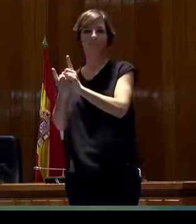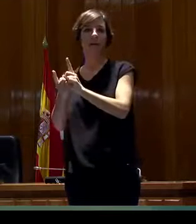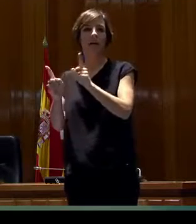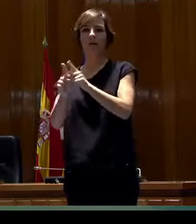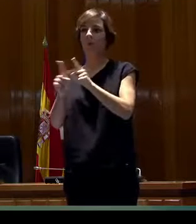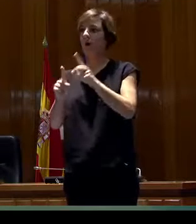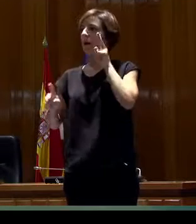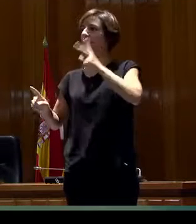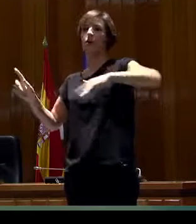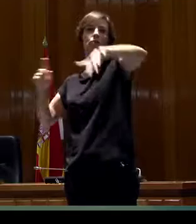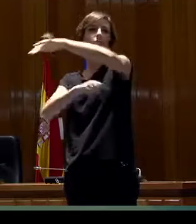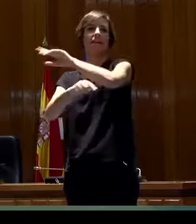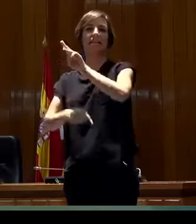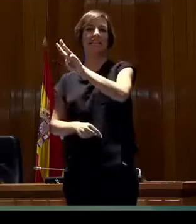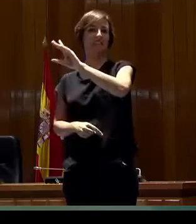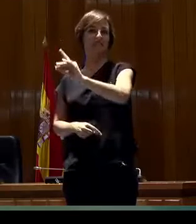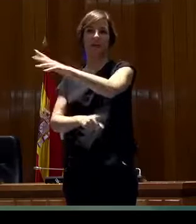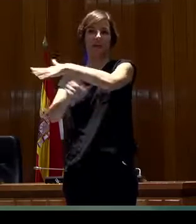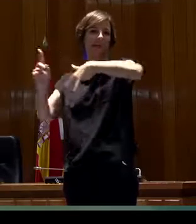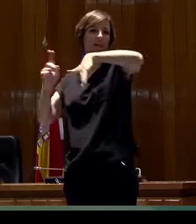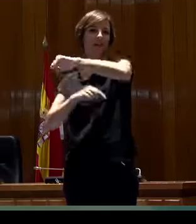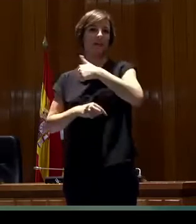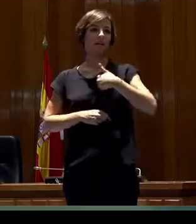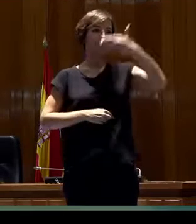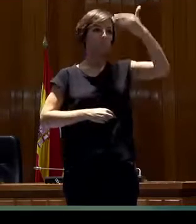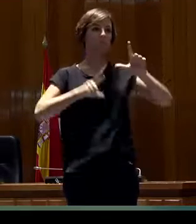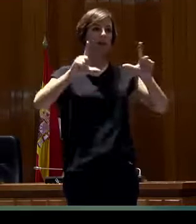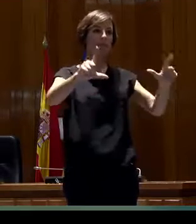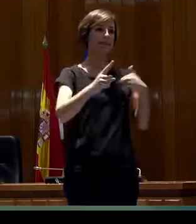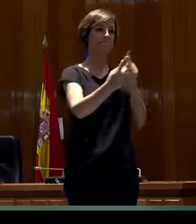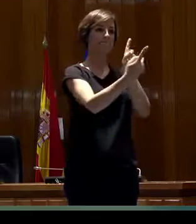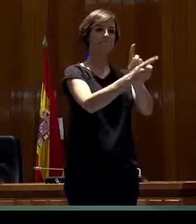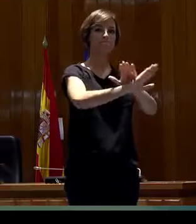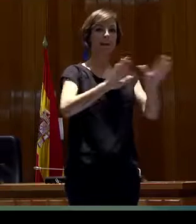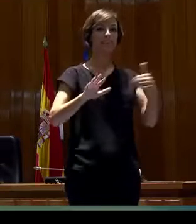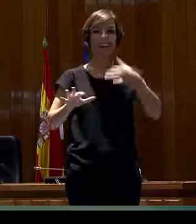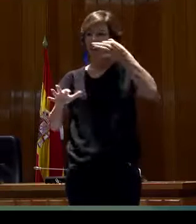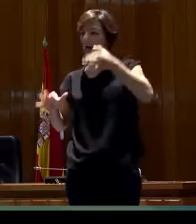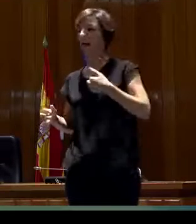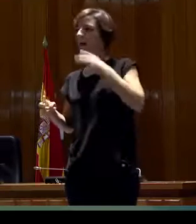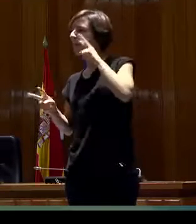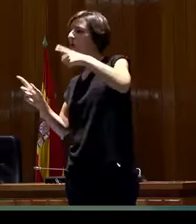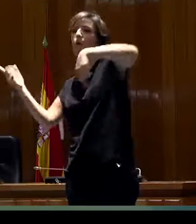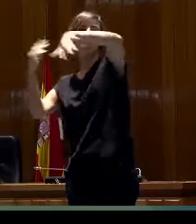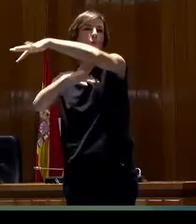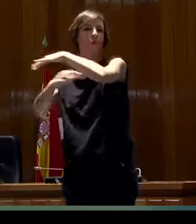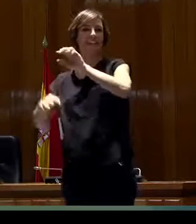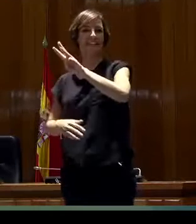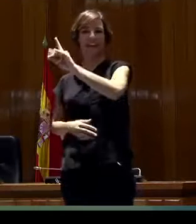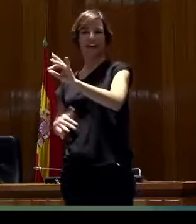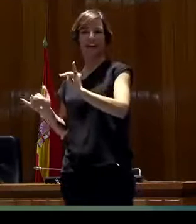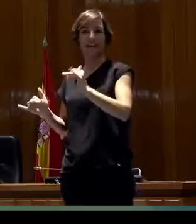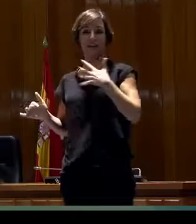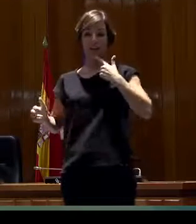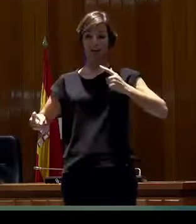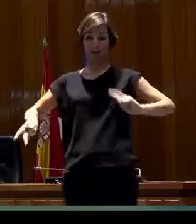estamos hablando de 3 dimensiones, estamos hablando de una tridimensionalidad. Esto significa que a la hora de interpretar, de transmitir la